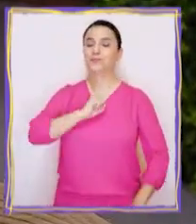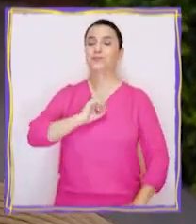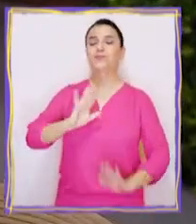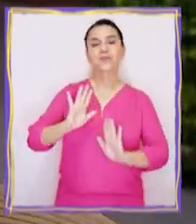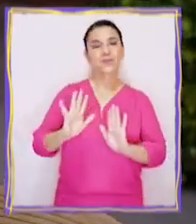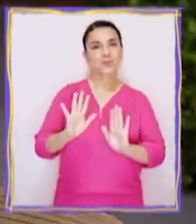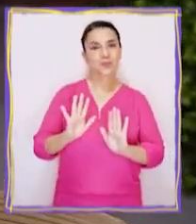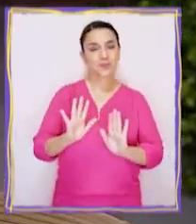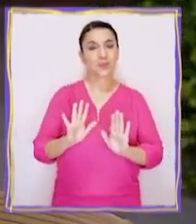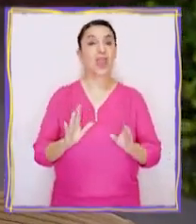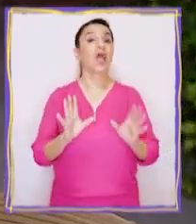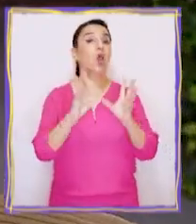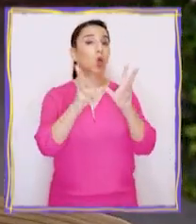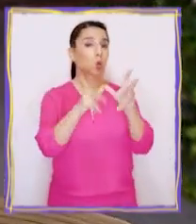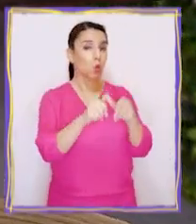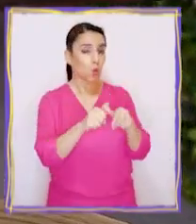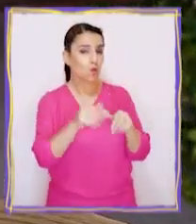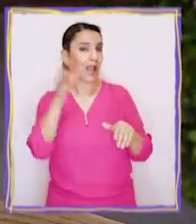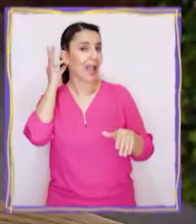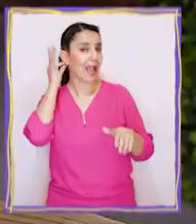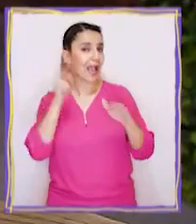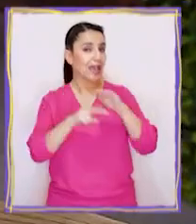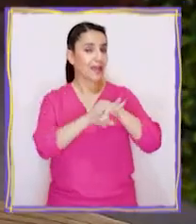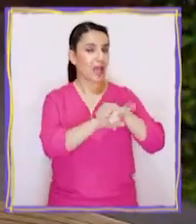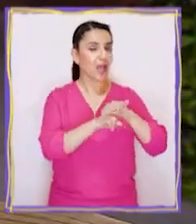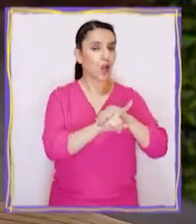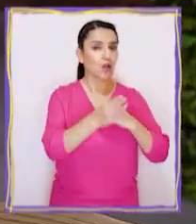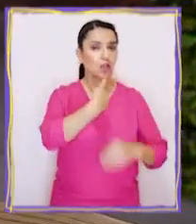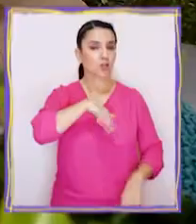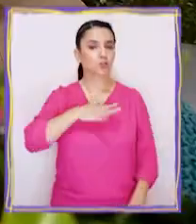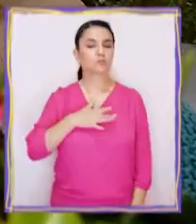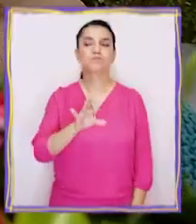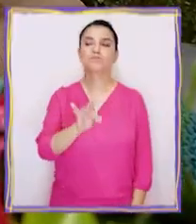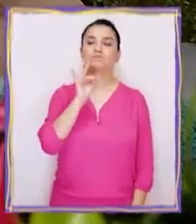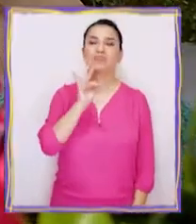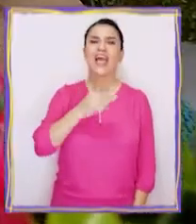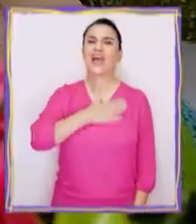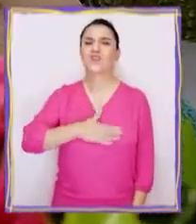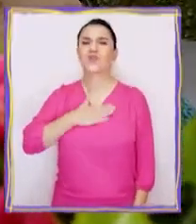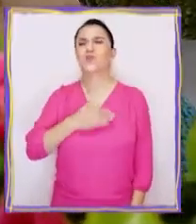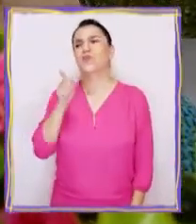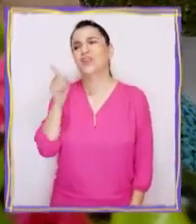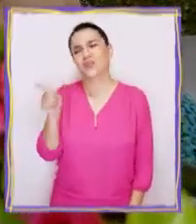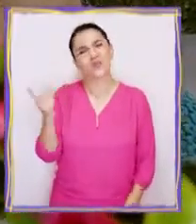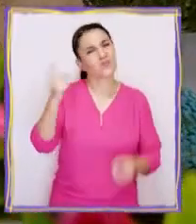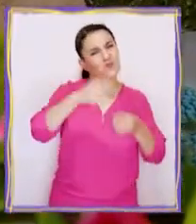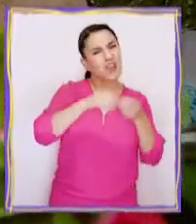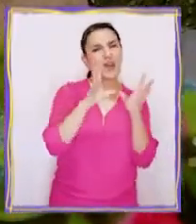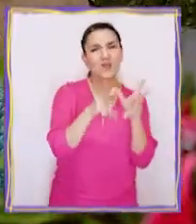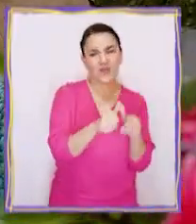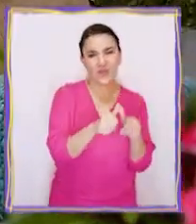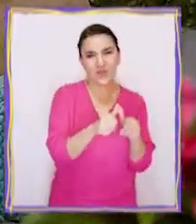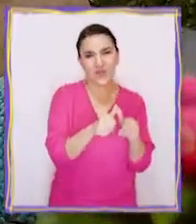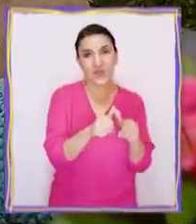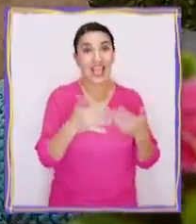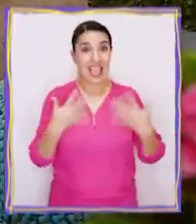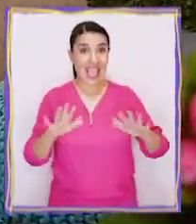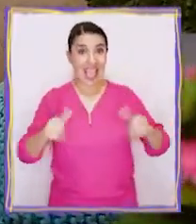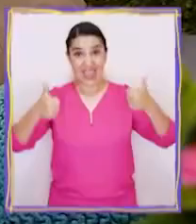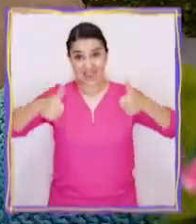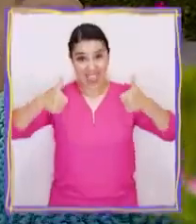Entonces, en el Club Caracola hemos decidido que nos encantaría que te unieras a nuestro